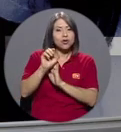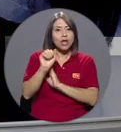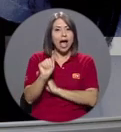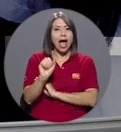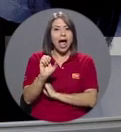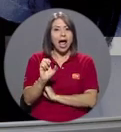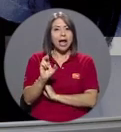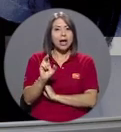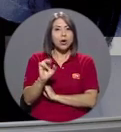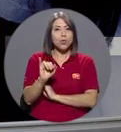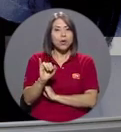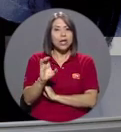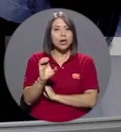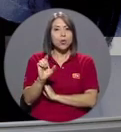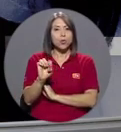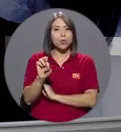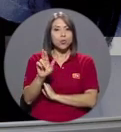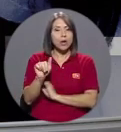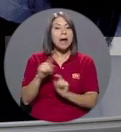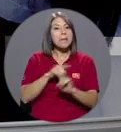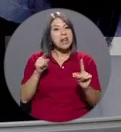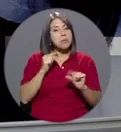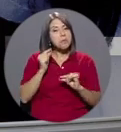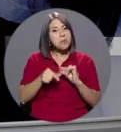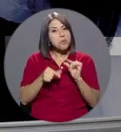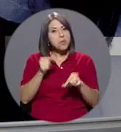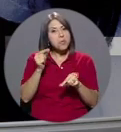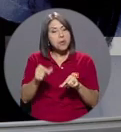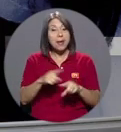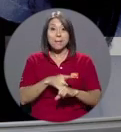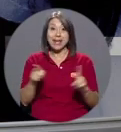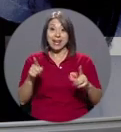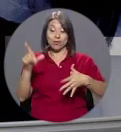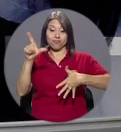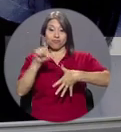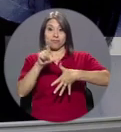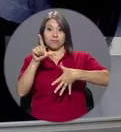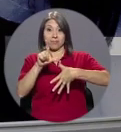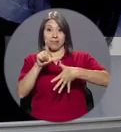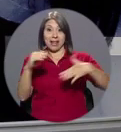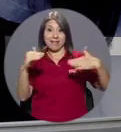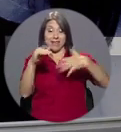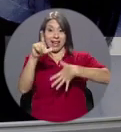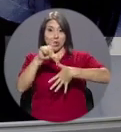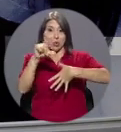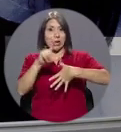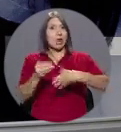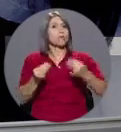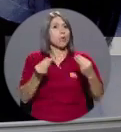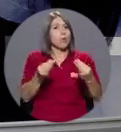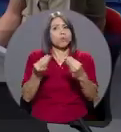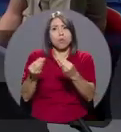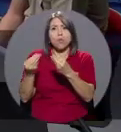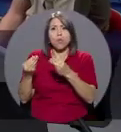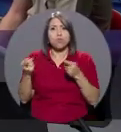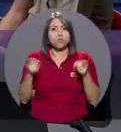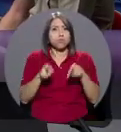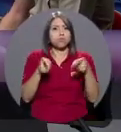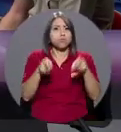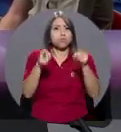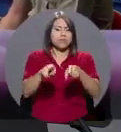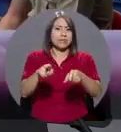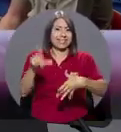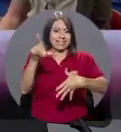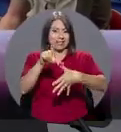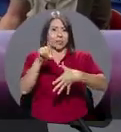acuicultura, pero vamos poco a poco. Pero, por ejemplo, a nivel latinoamericano la acuicultura es grandísima. El